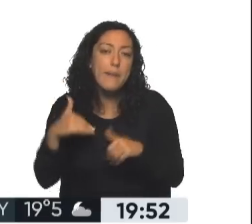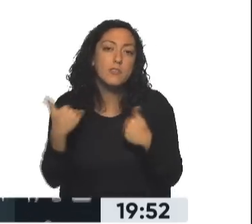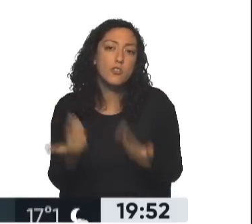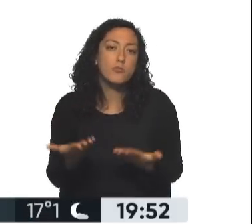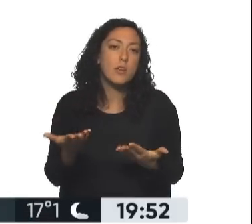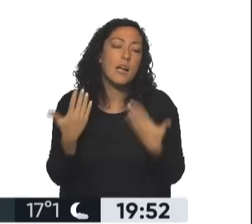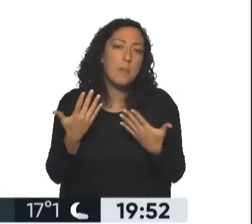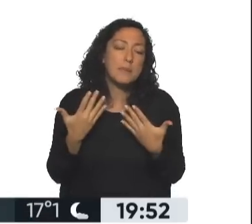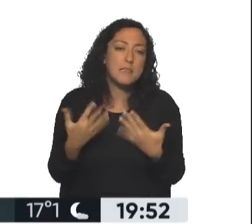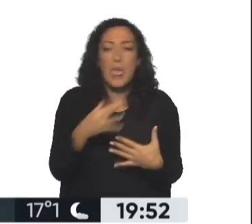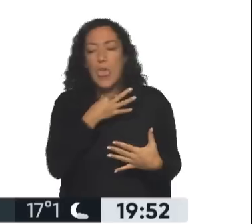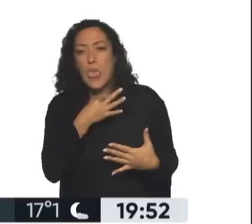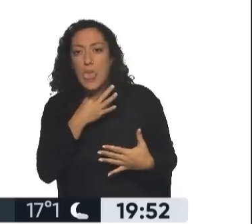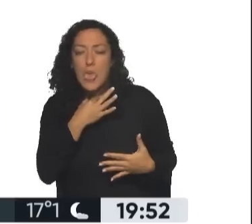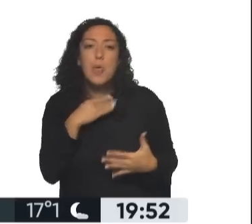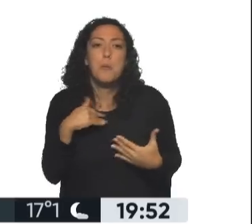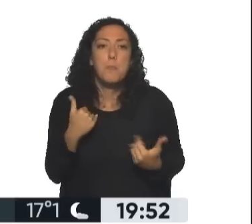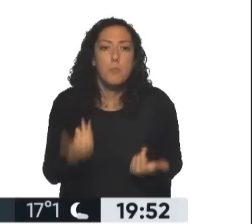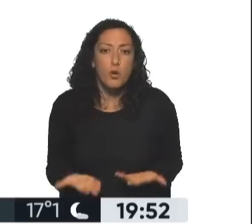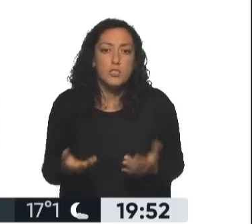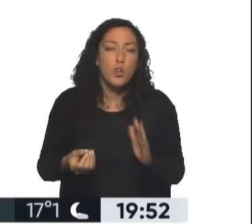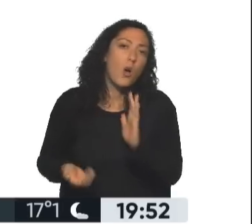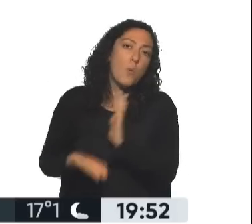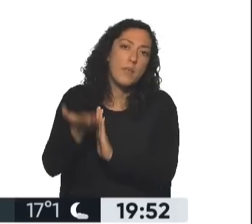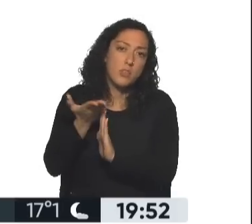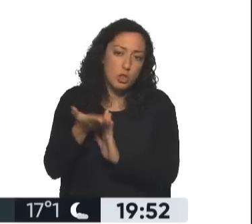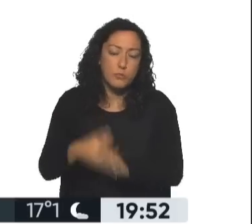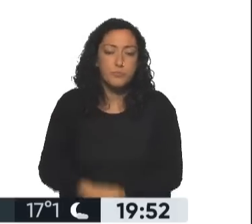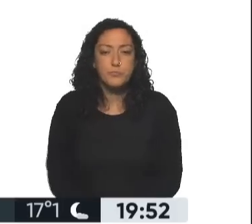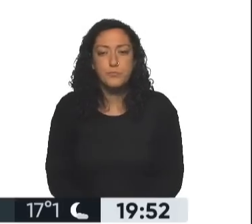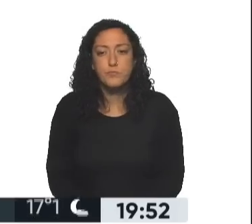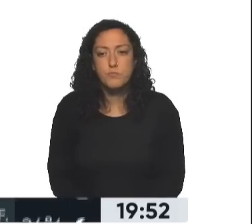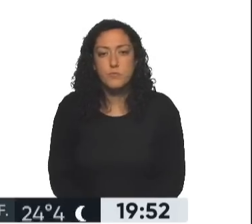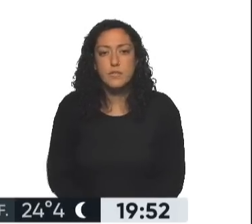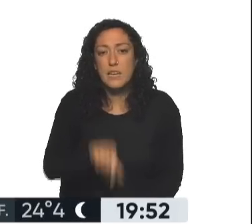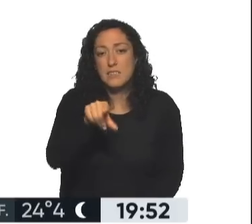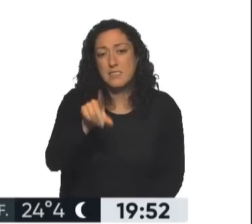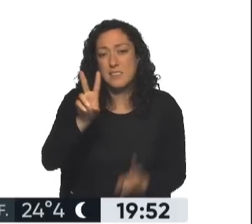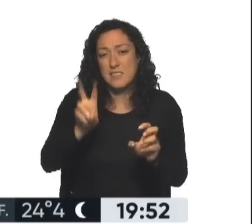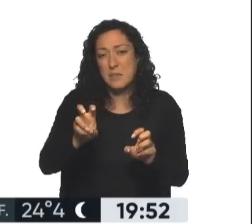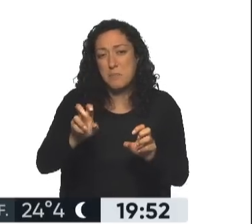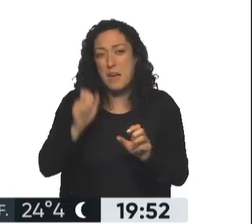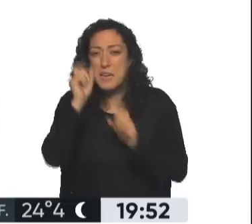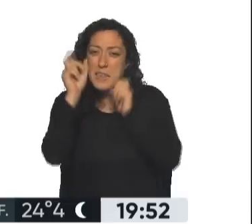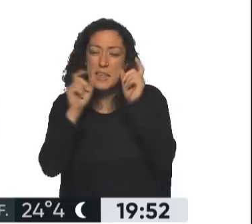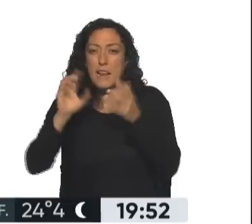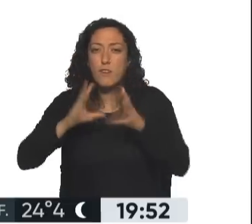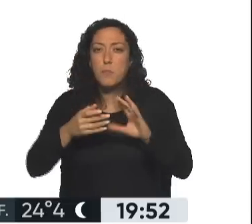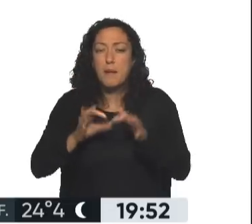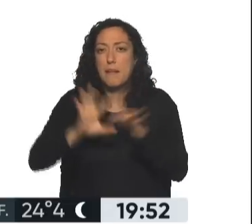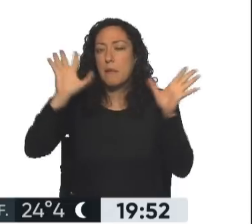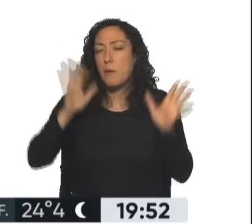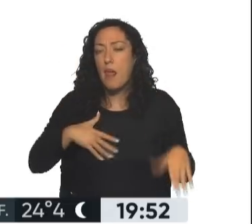está colapsando y por lo tanto hay aumento. Es una de las cuestiones que también se discuten desde las ideas liberales. Bueno,